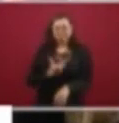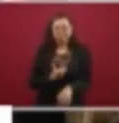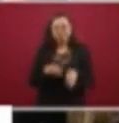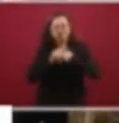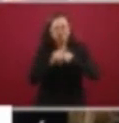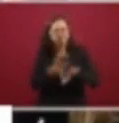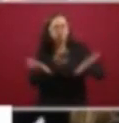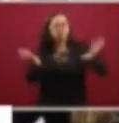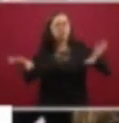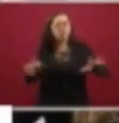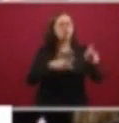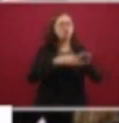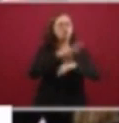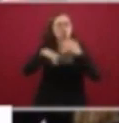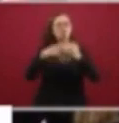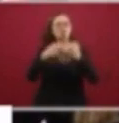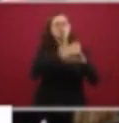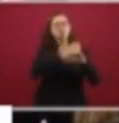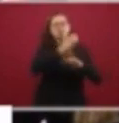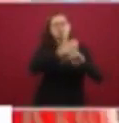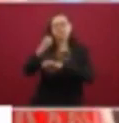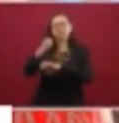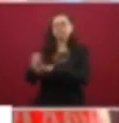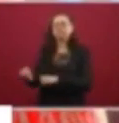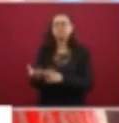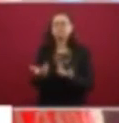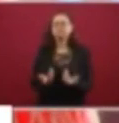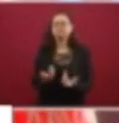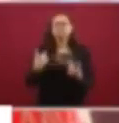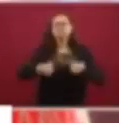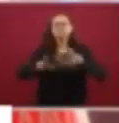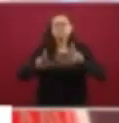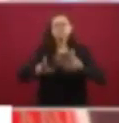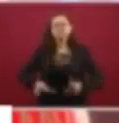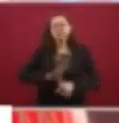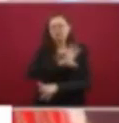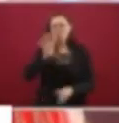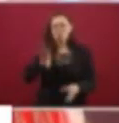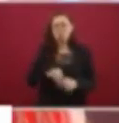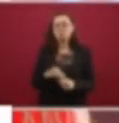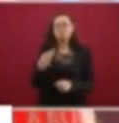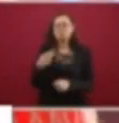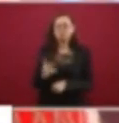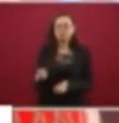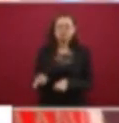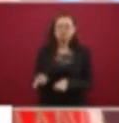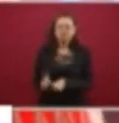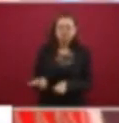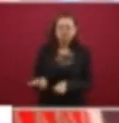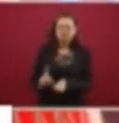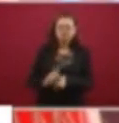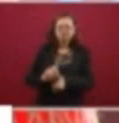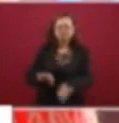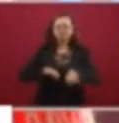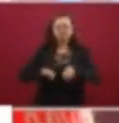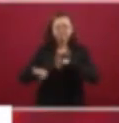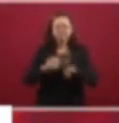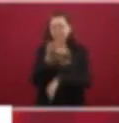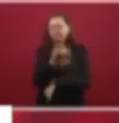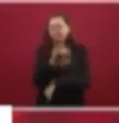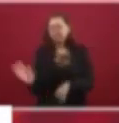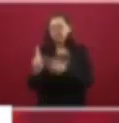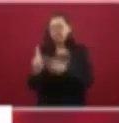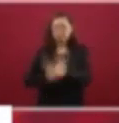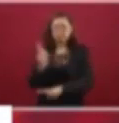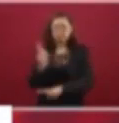Hoy hay una reacción de la delegación de Canadá señalando que ese cuarto lugar no puede ser y que ellos menospreciaron, por ejemplo, la natación.